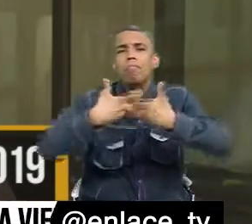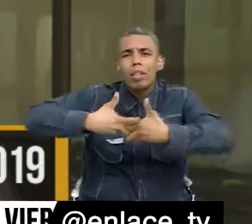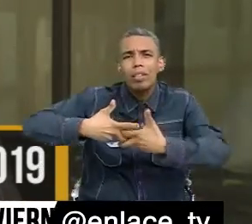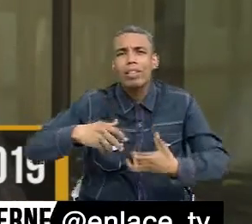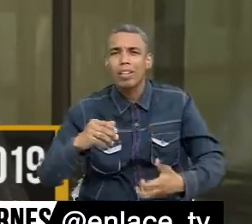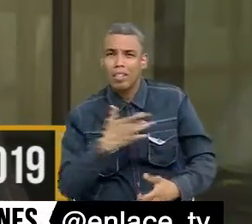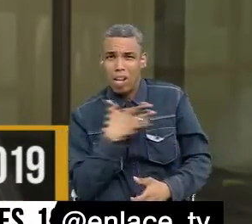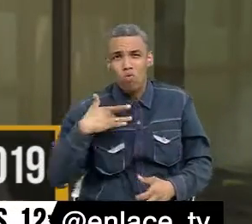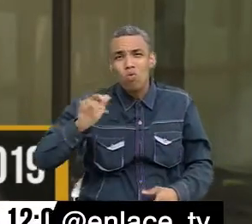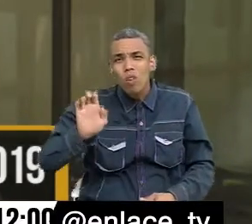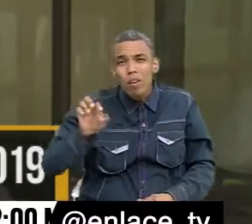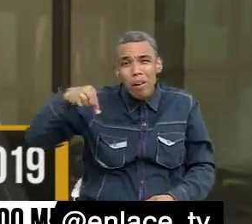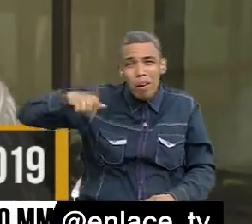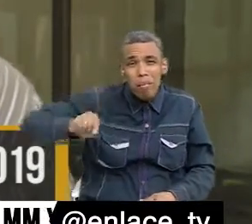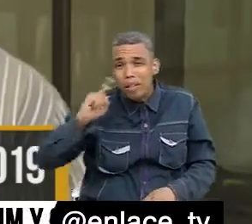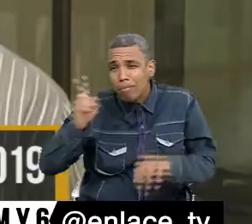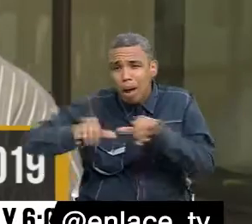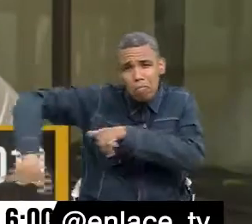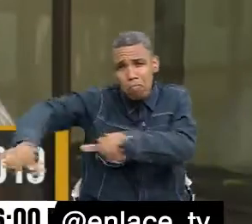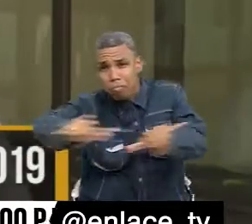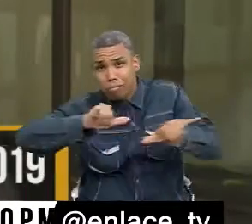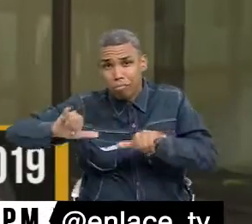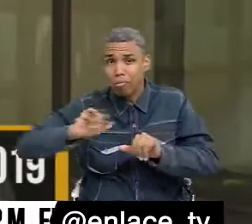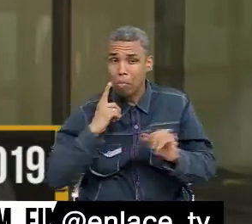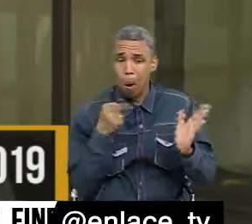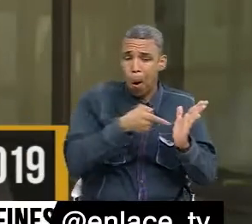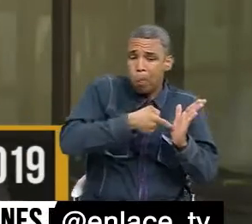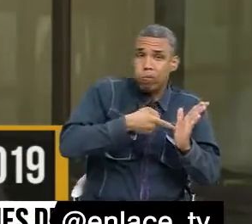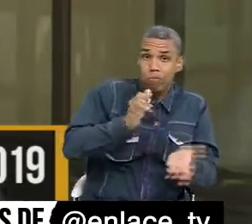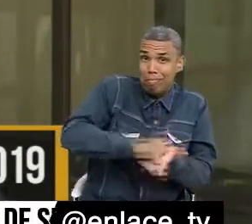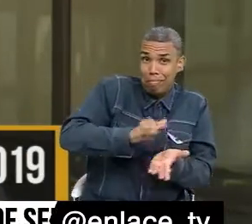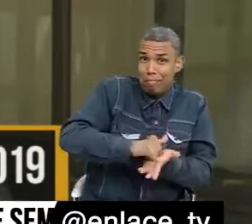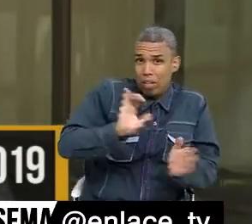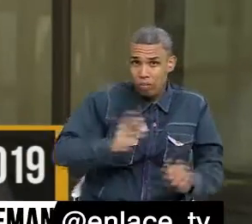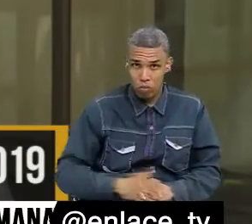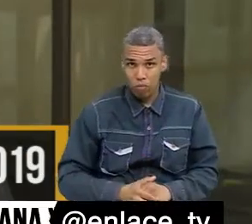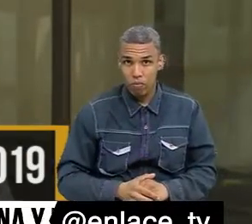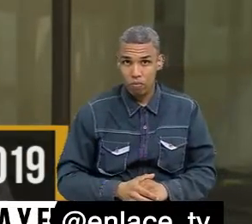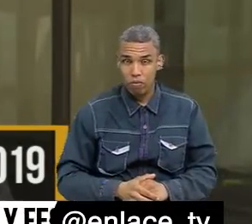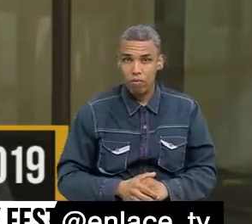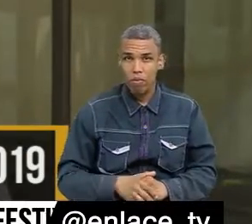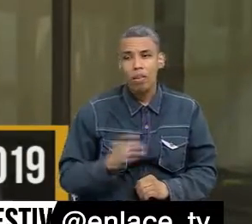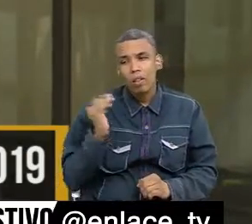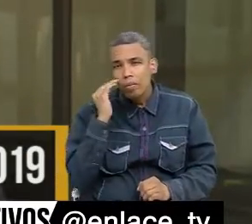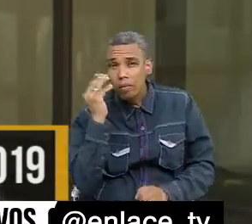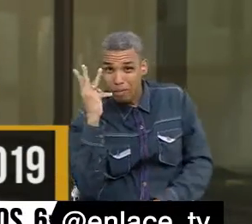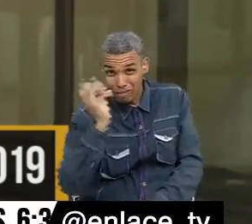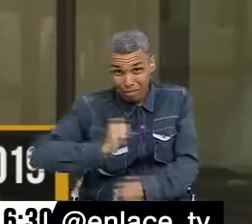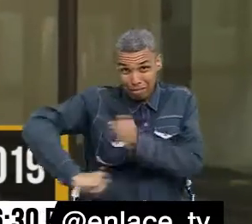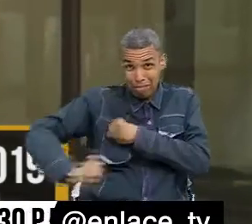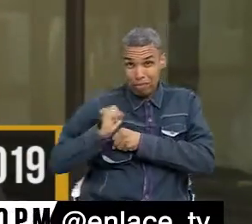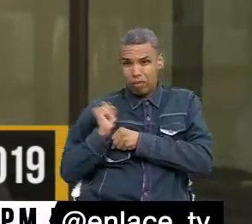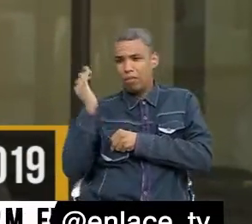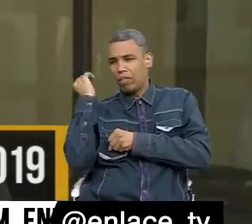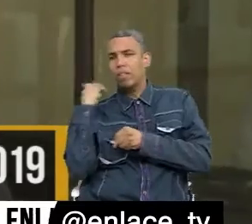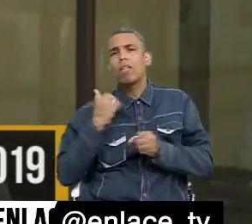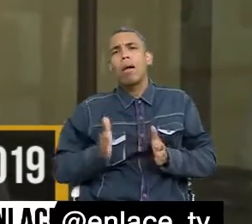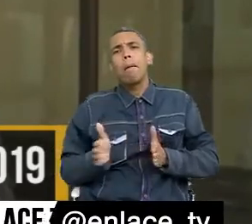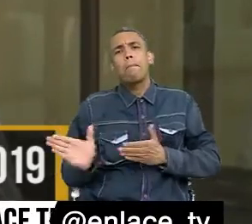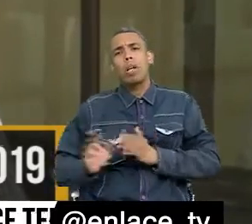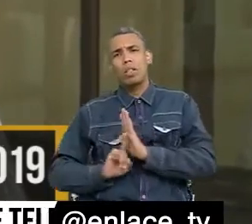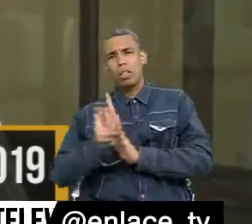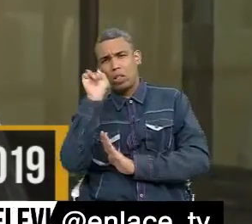que el contrato plan que firmó el gobierno anterior, que ya lleva 3 años de ejecución y la que no se ha ejecutado